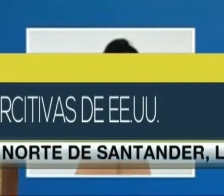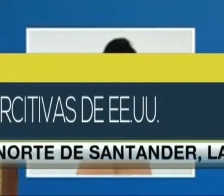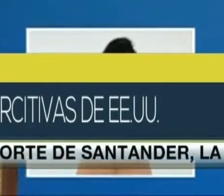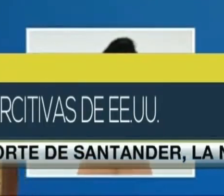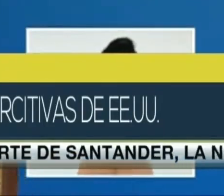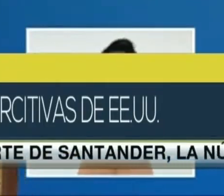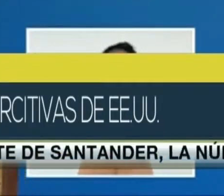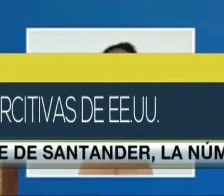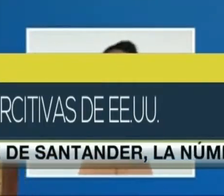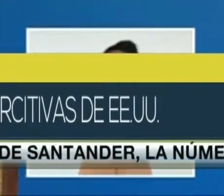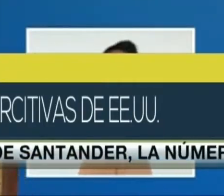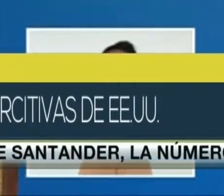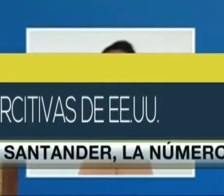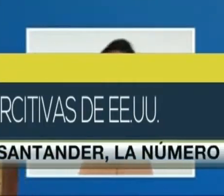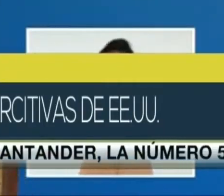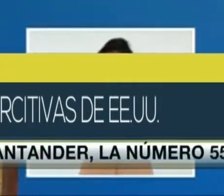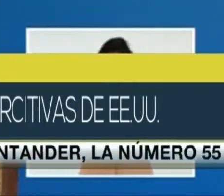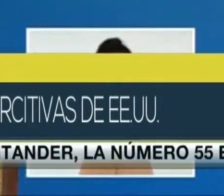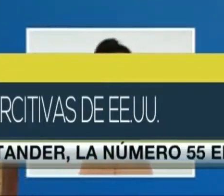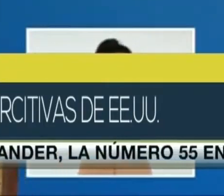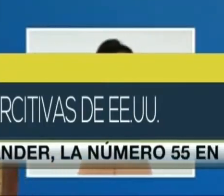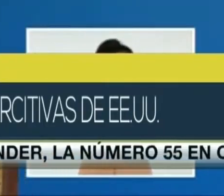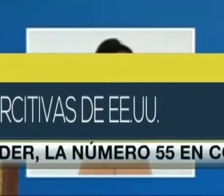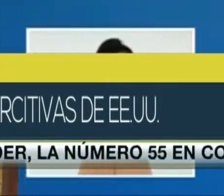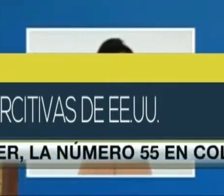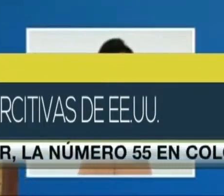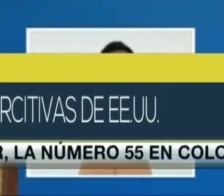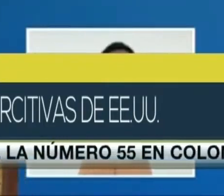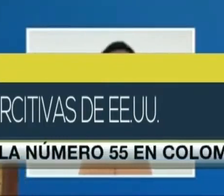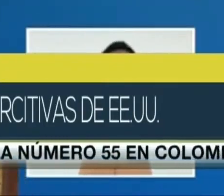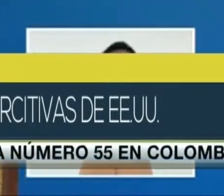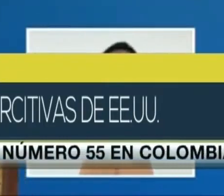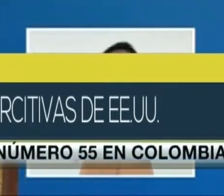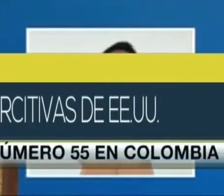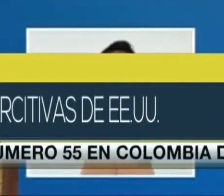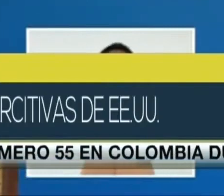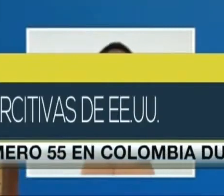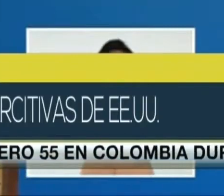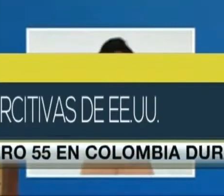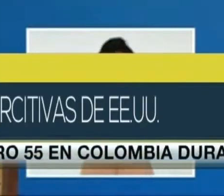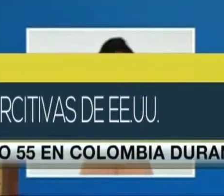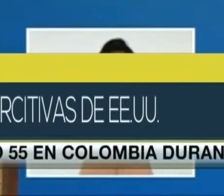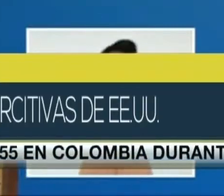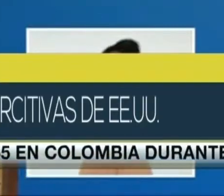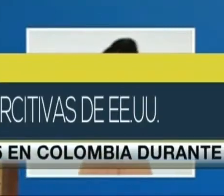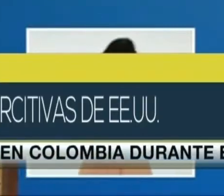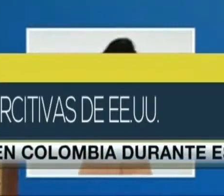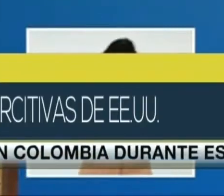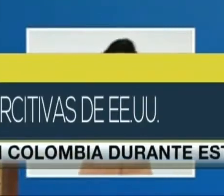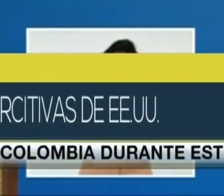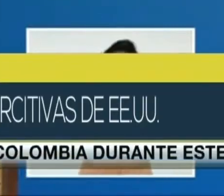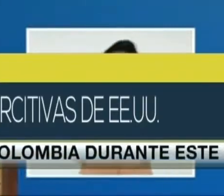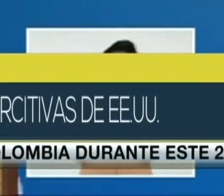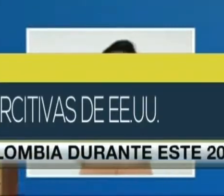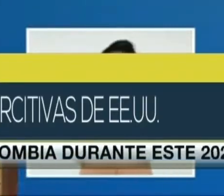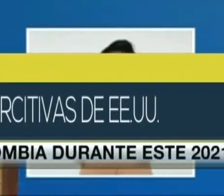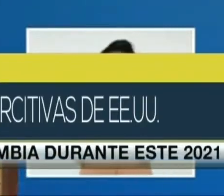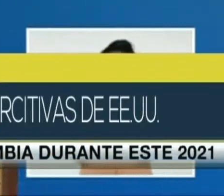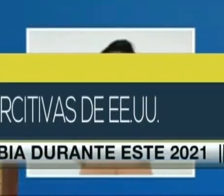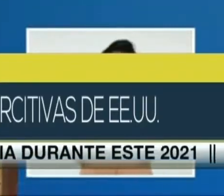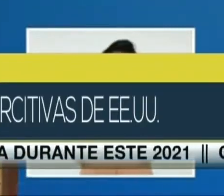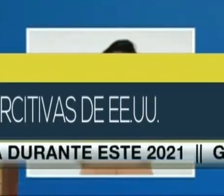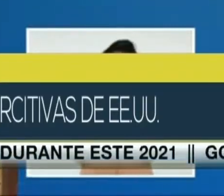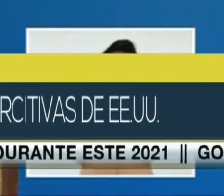realizando en los últimos años, en particular en los últimos meses, y muy en particular a partir del 15 de